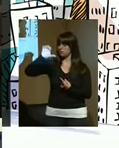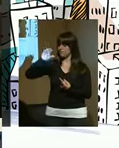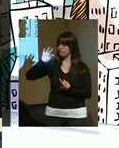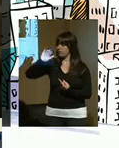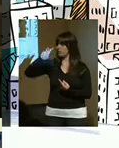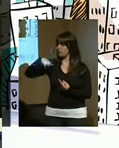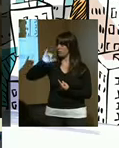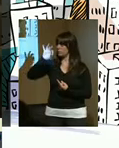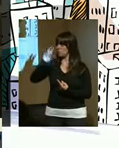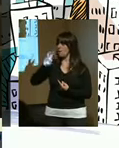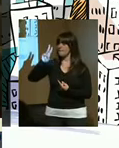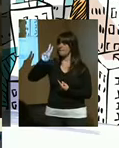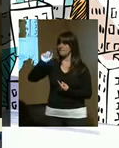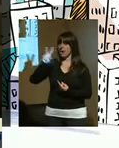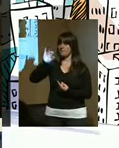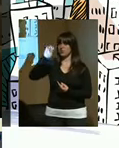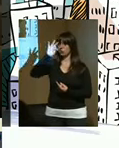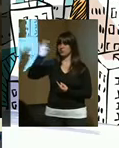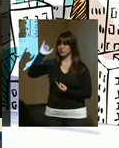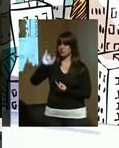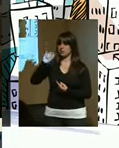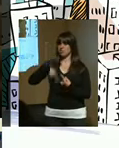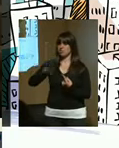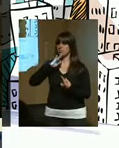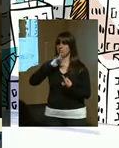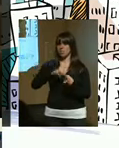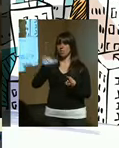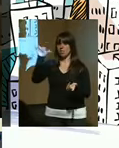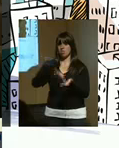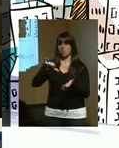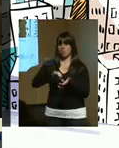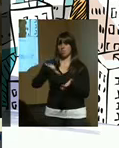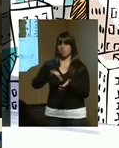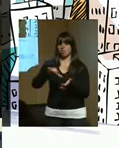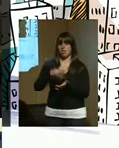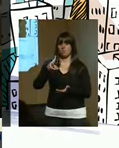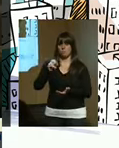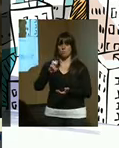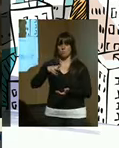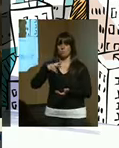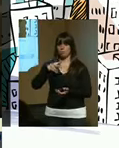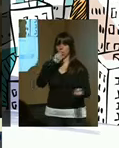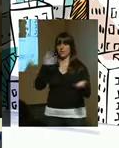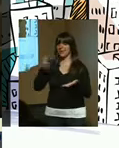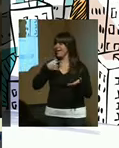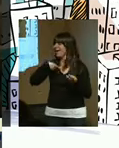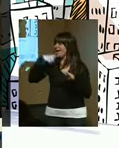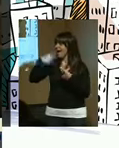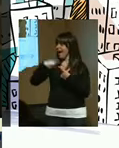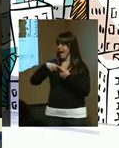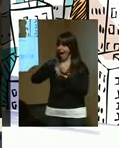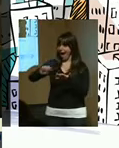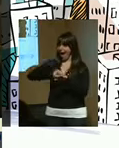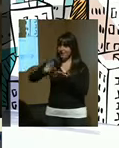defensor adjunto de la Defensoría del Pueblo de la Ciudad Autónoma de Buenos Aires, autor del programa de la Defensoría del